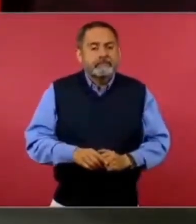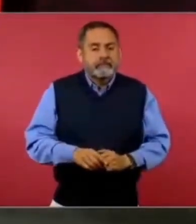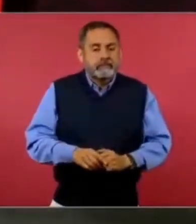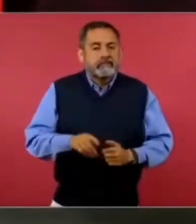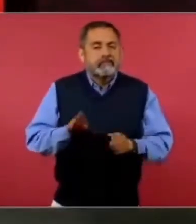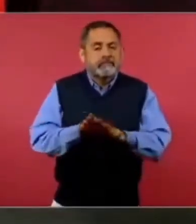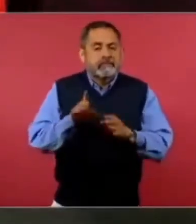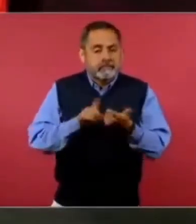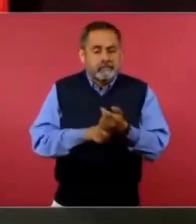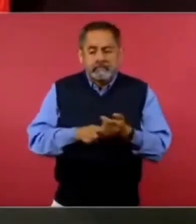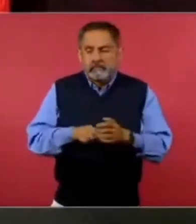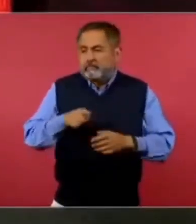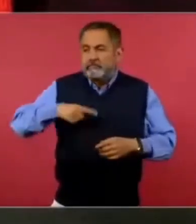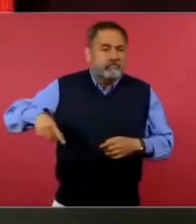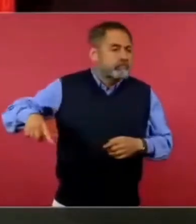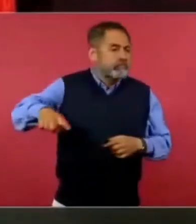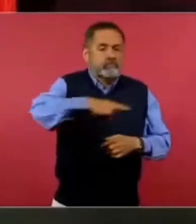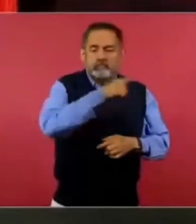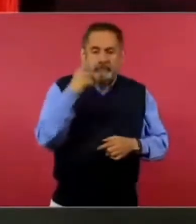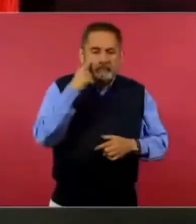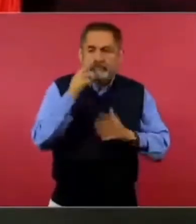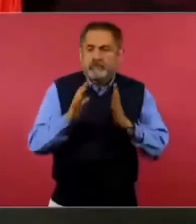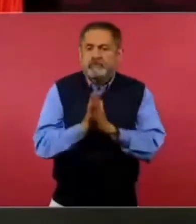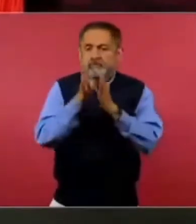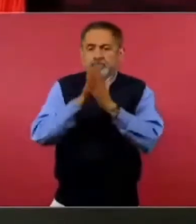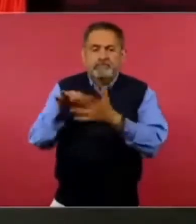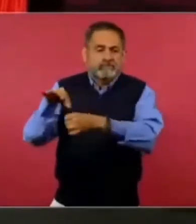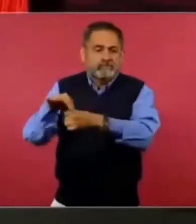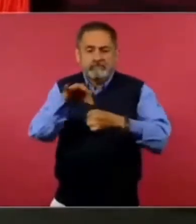es el método democrático.